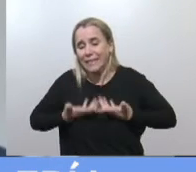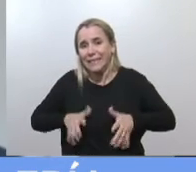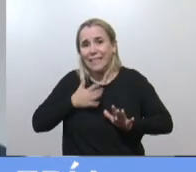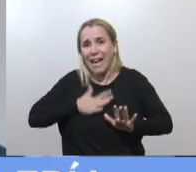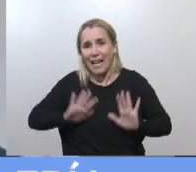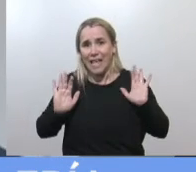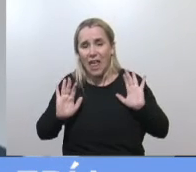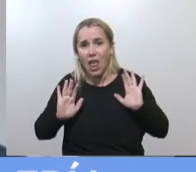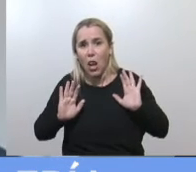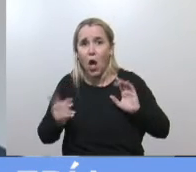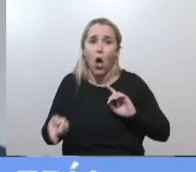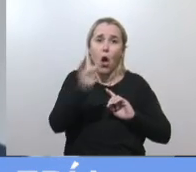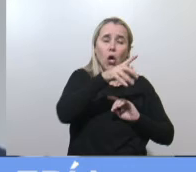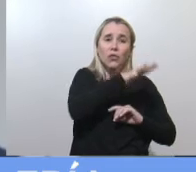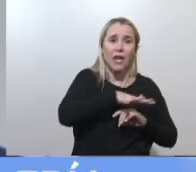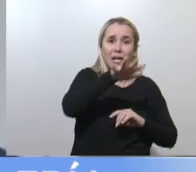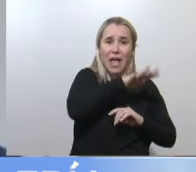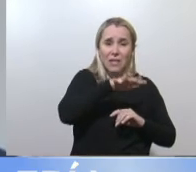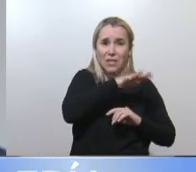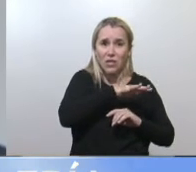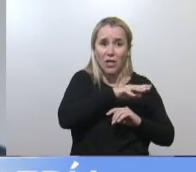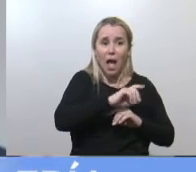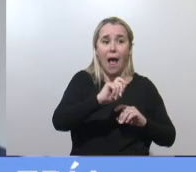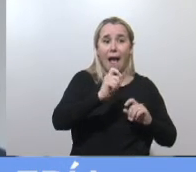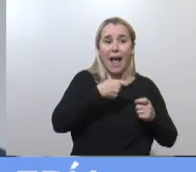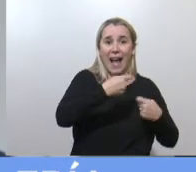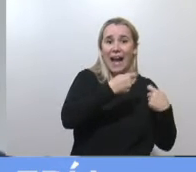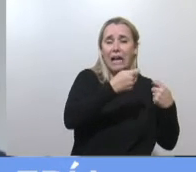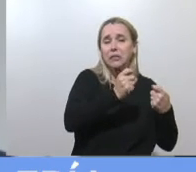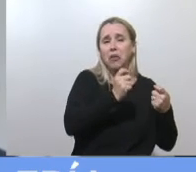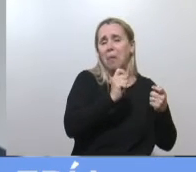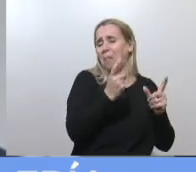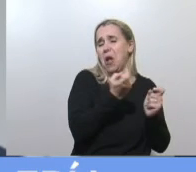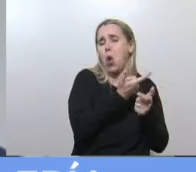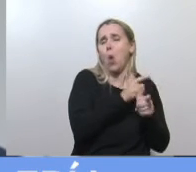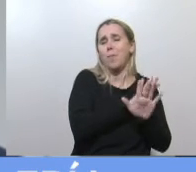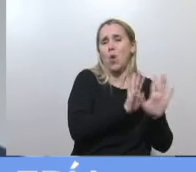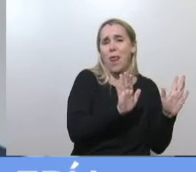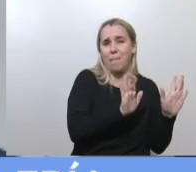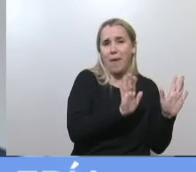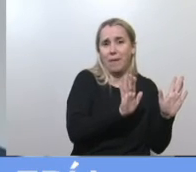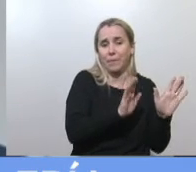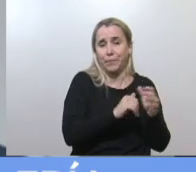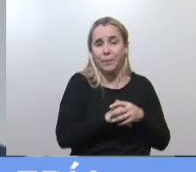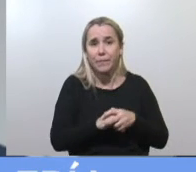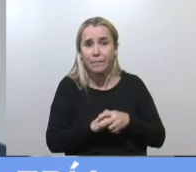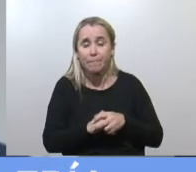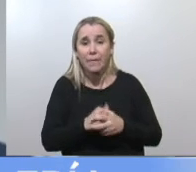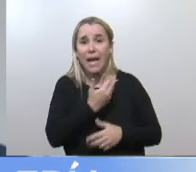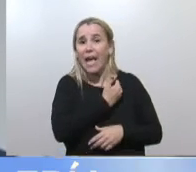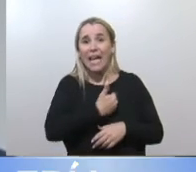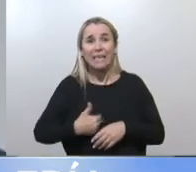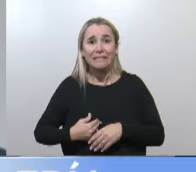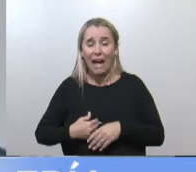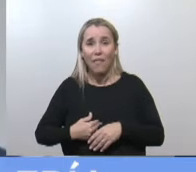otras latitudes la relación costo-intensidad de uso no es un problema. Es acá donde la presencia del Estado no puede